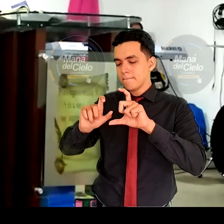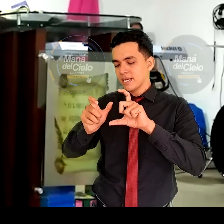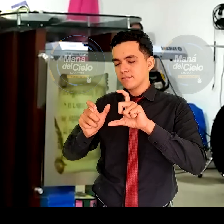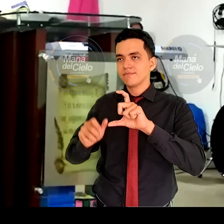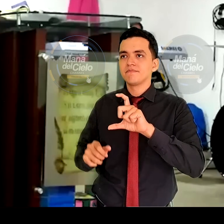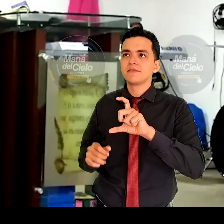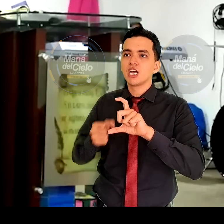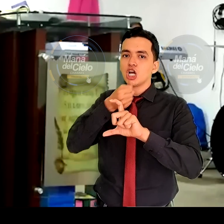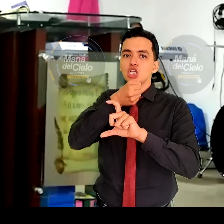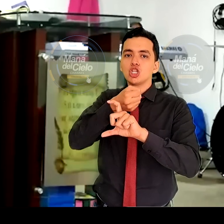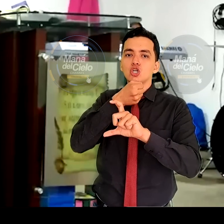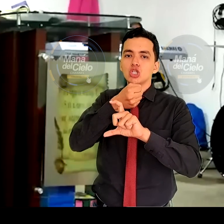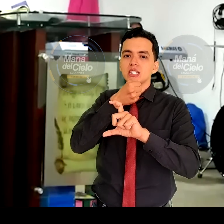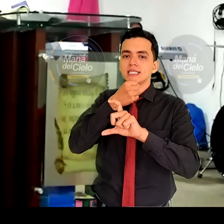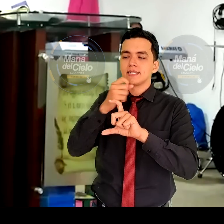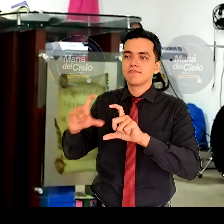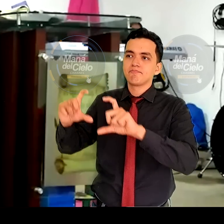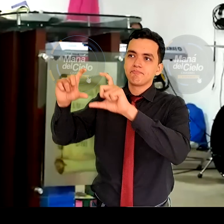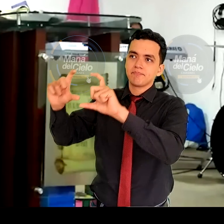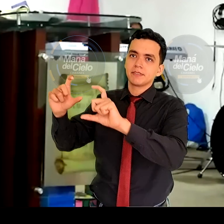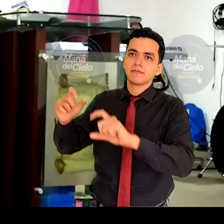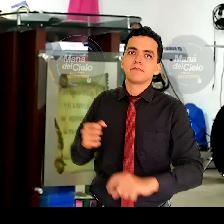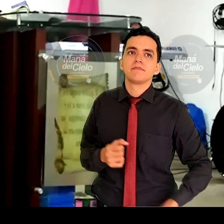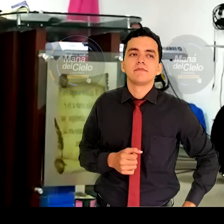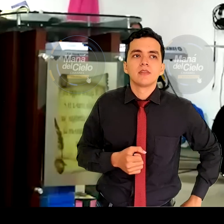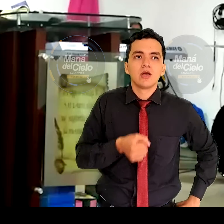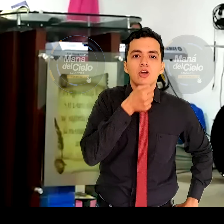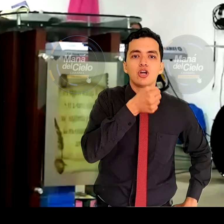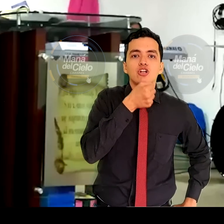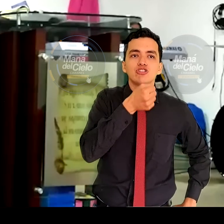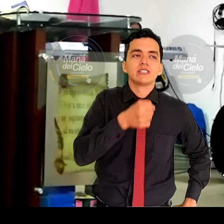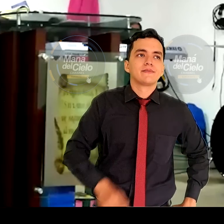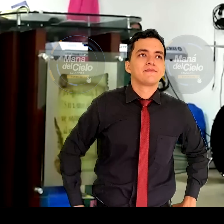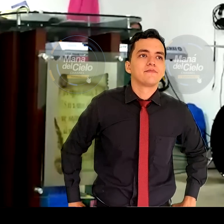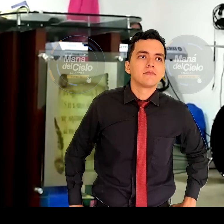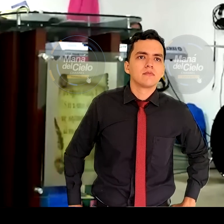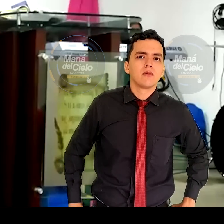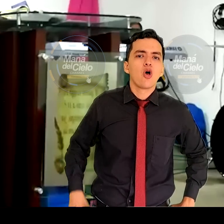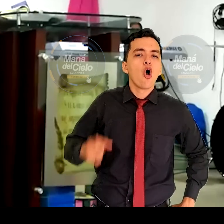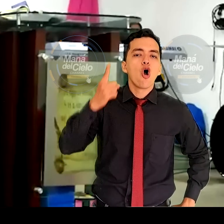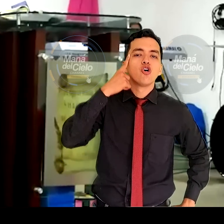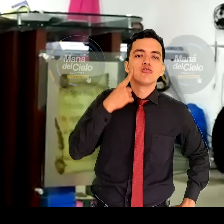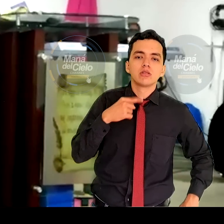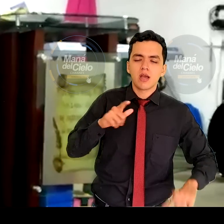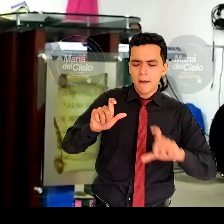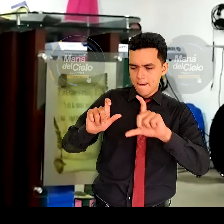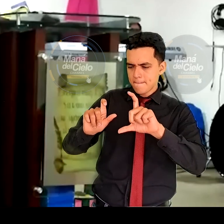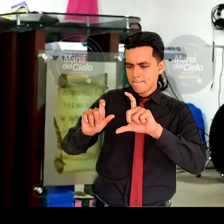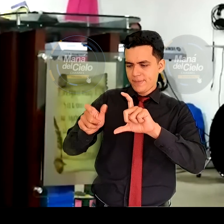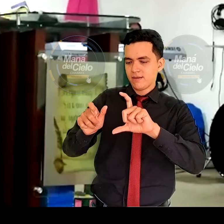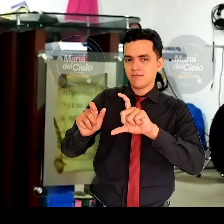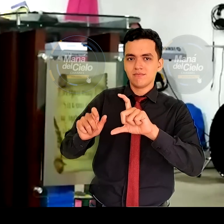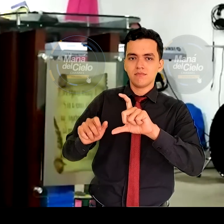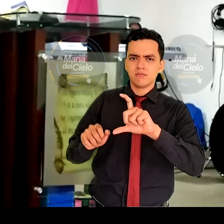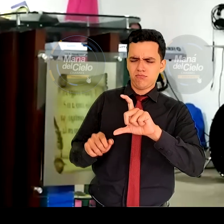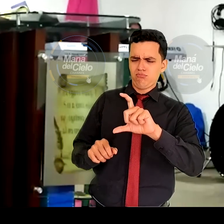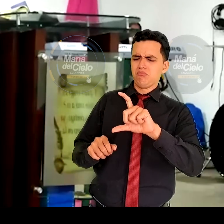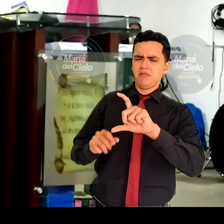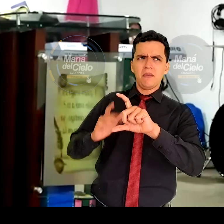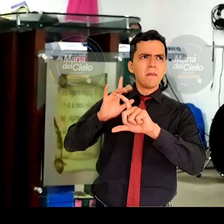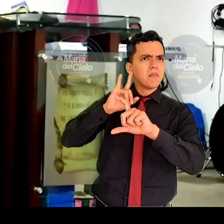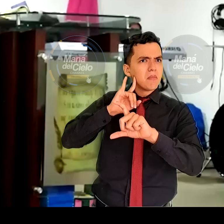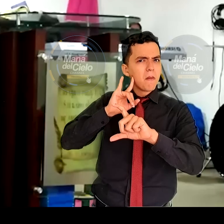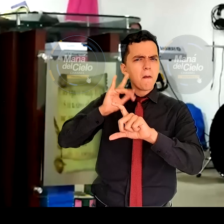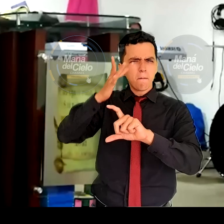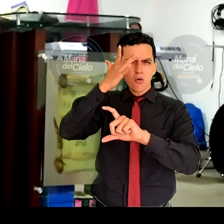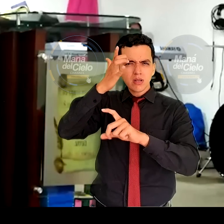Marina, yo dejo el radio en esta emisora de noticias, ¿por qué la encuentro en la emisora donde era pura música